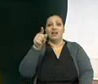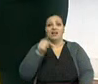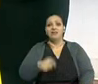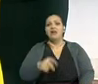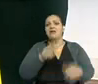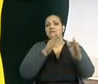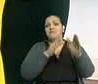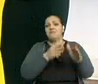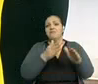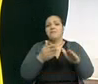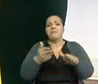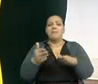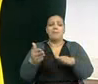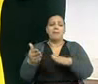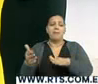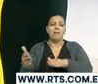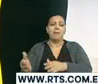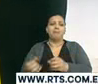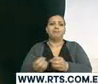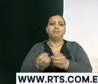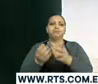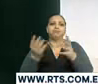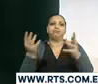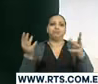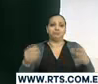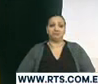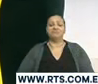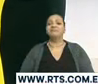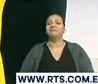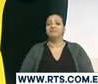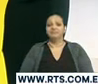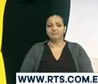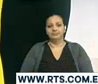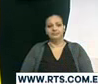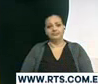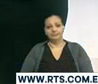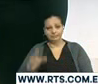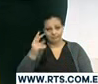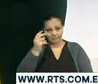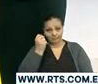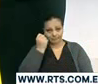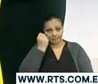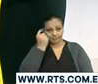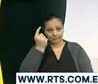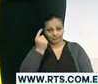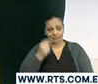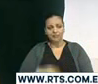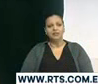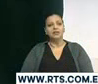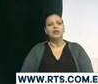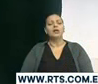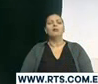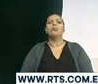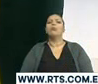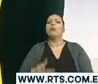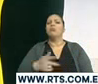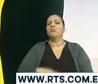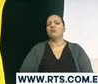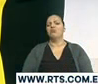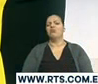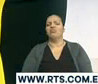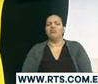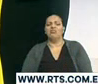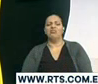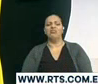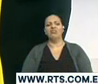el repunte de contagiados. Ahí está lo que le decíamos. Si continuamos desobedeciendo, si continuamos con esa actitud